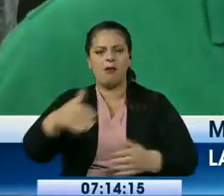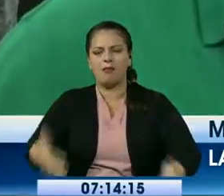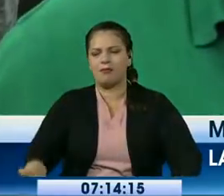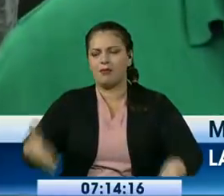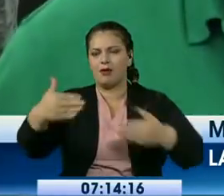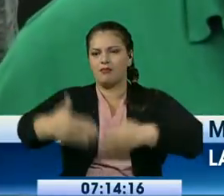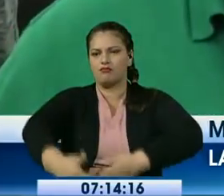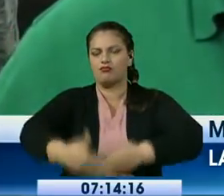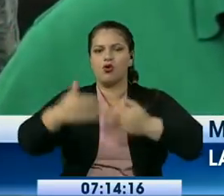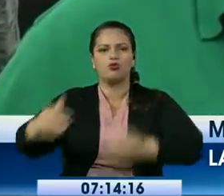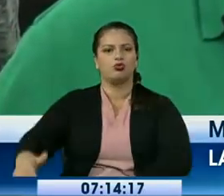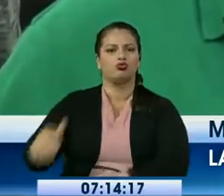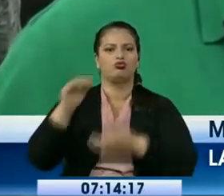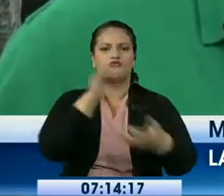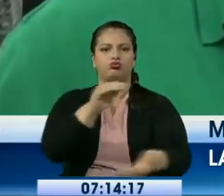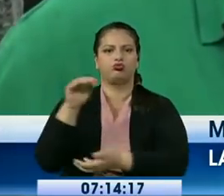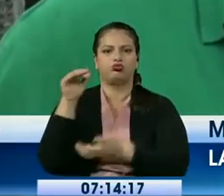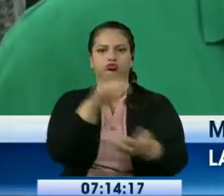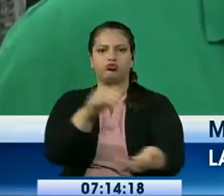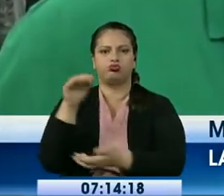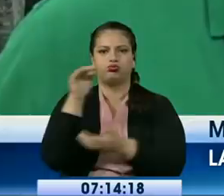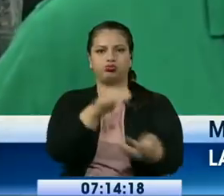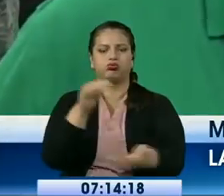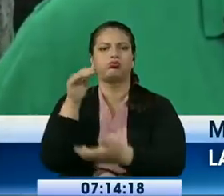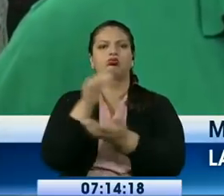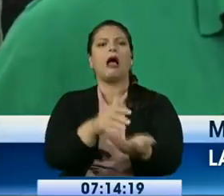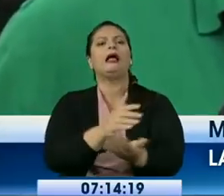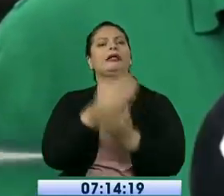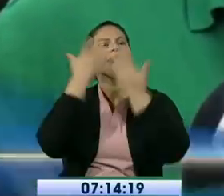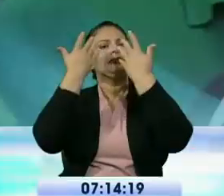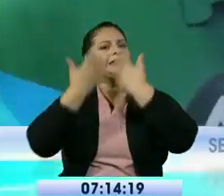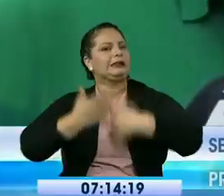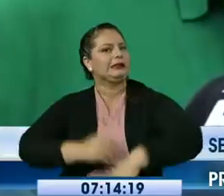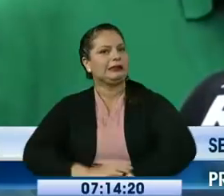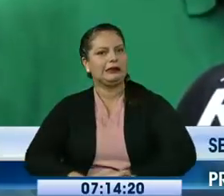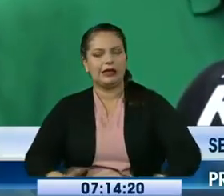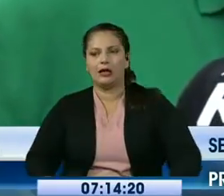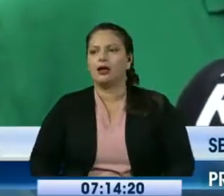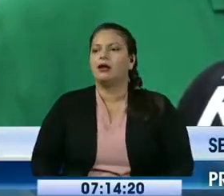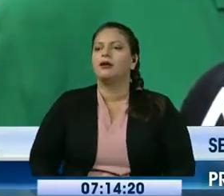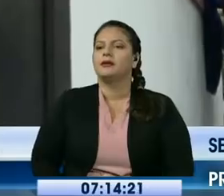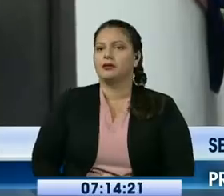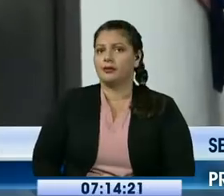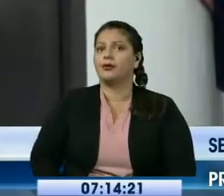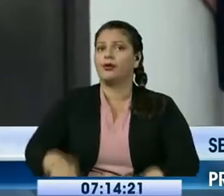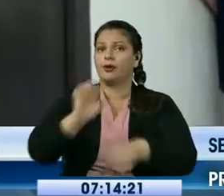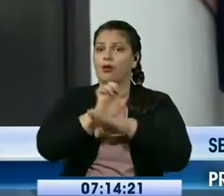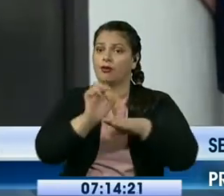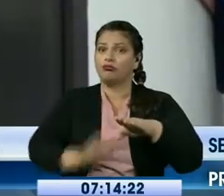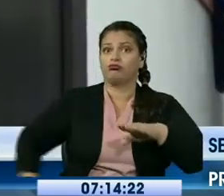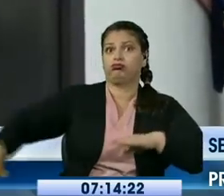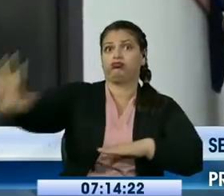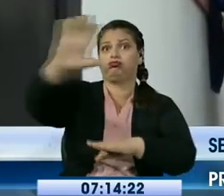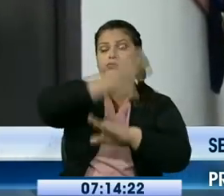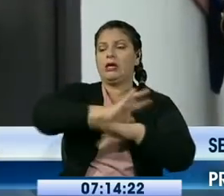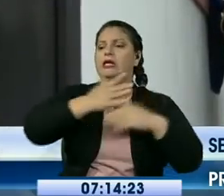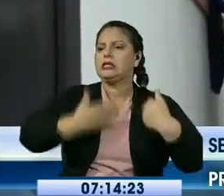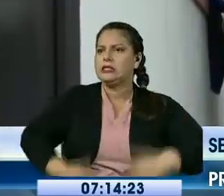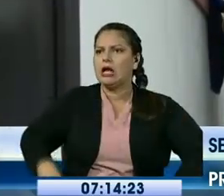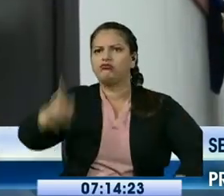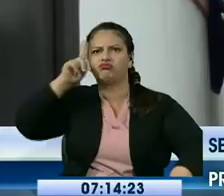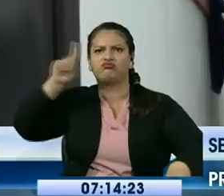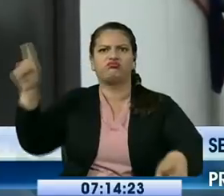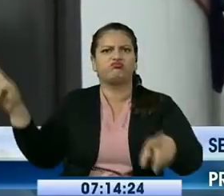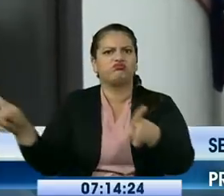Paralelamente a esto se está realizando un simulacro a nivel nacional, el segundo y último simulacro a nivel nacional, que básicamente nos está